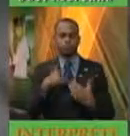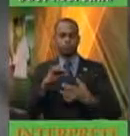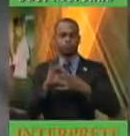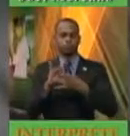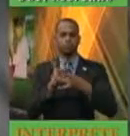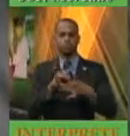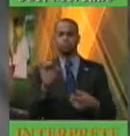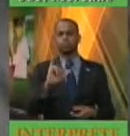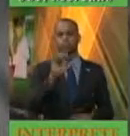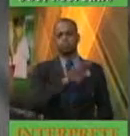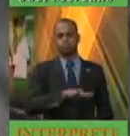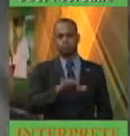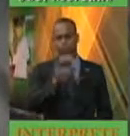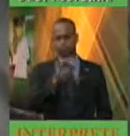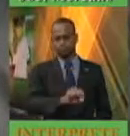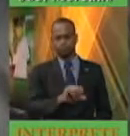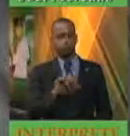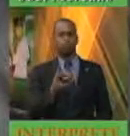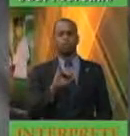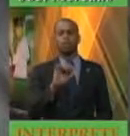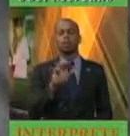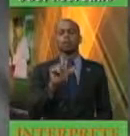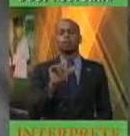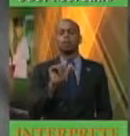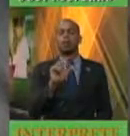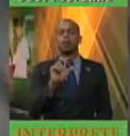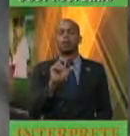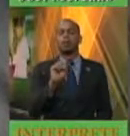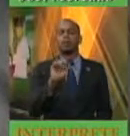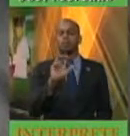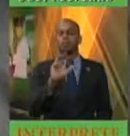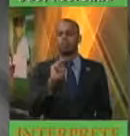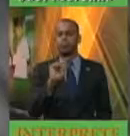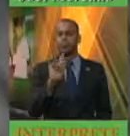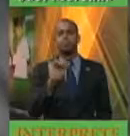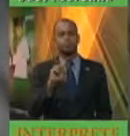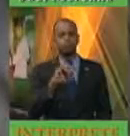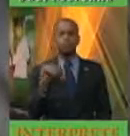enlaces, ahí en las matas de Farfán, San Juan,